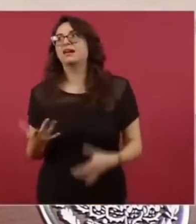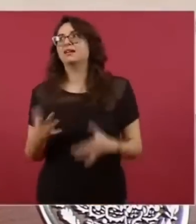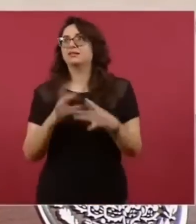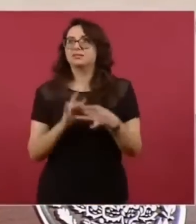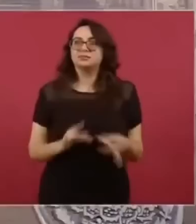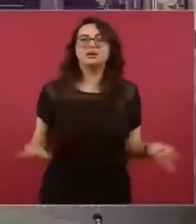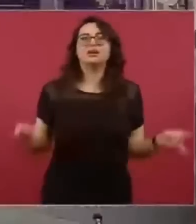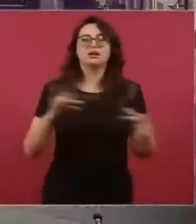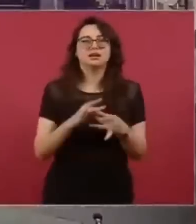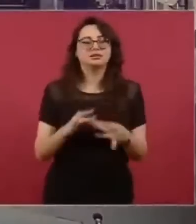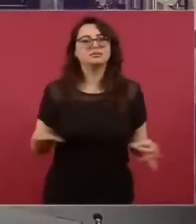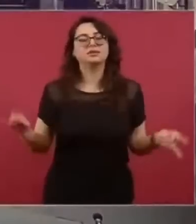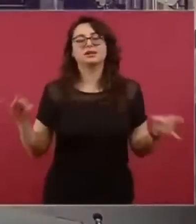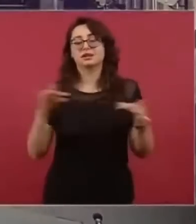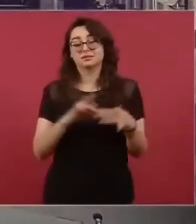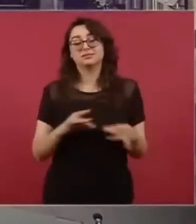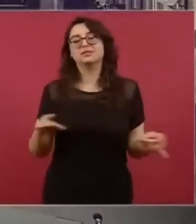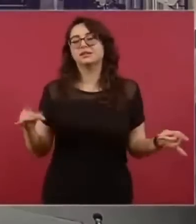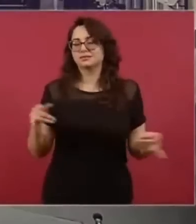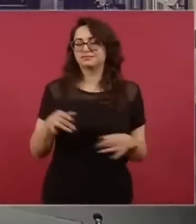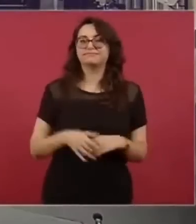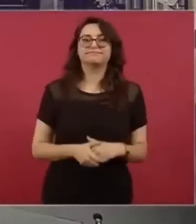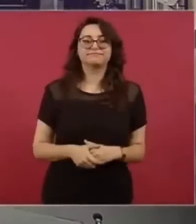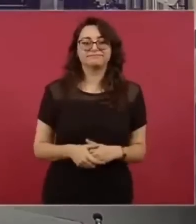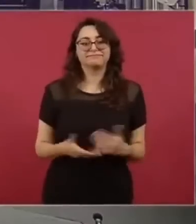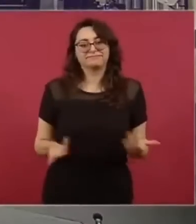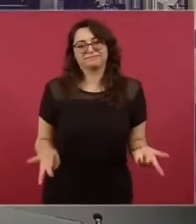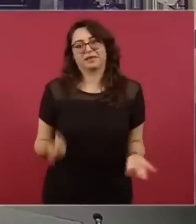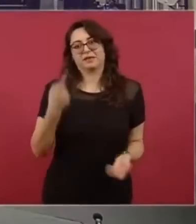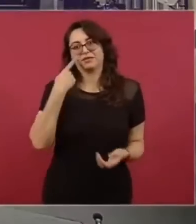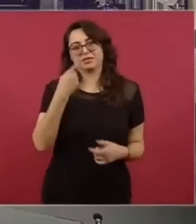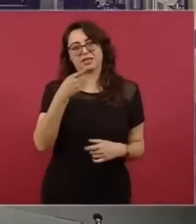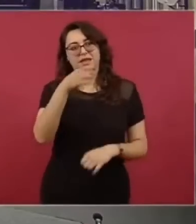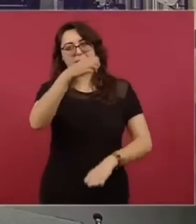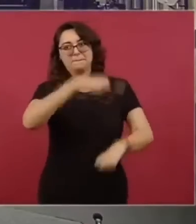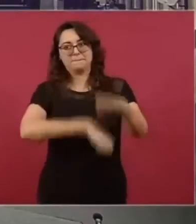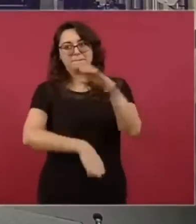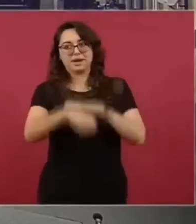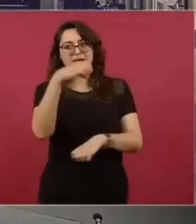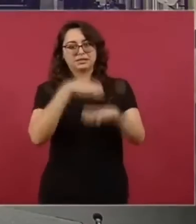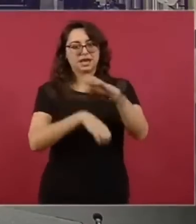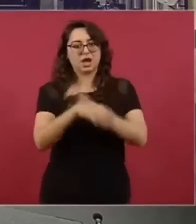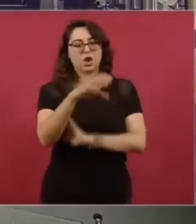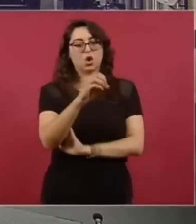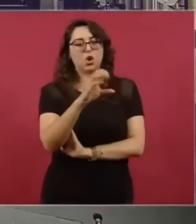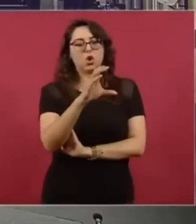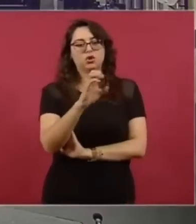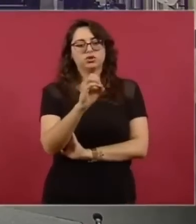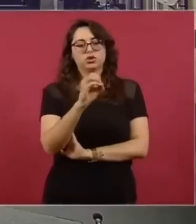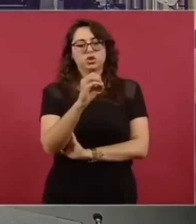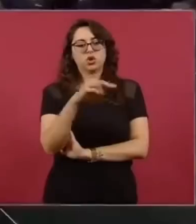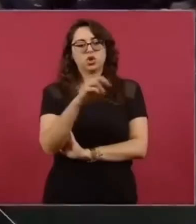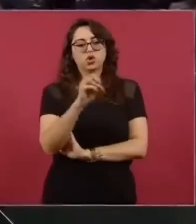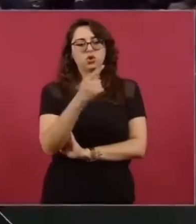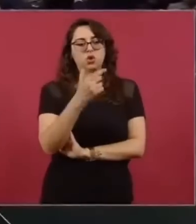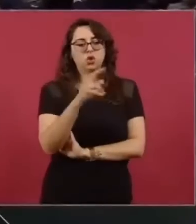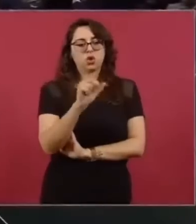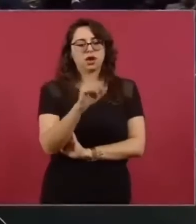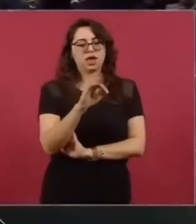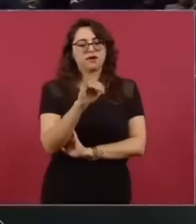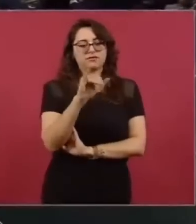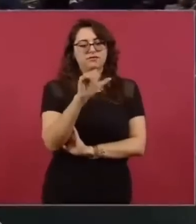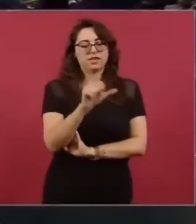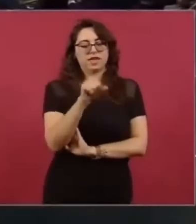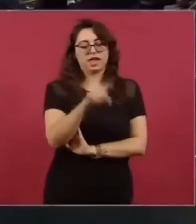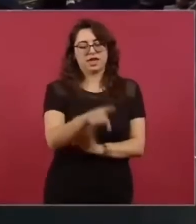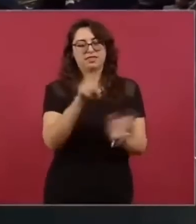imagínense que oceanografía, un señor Yáñez, muy protegido